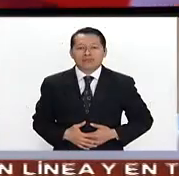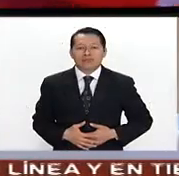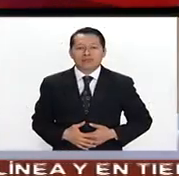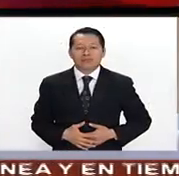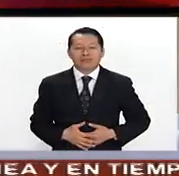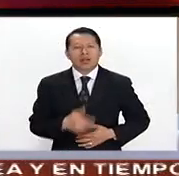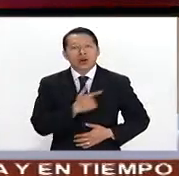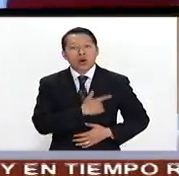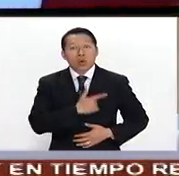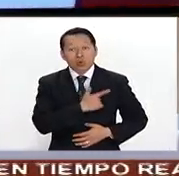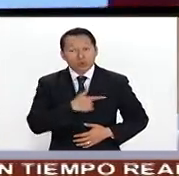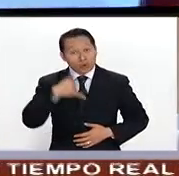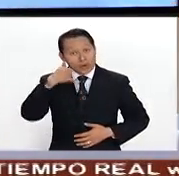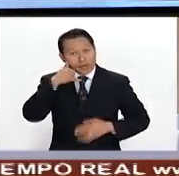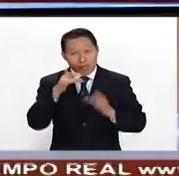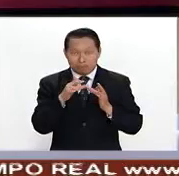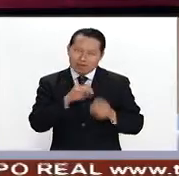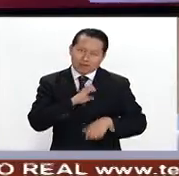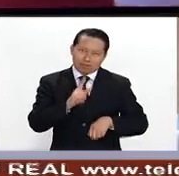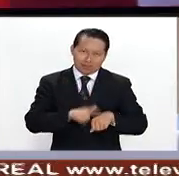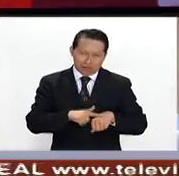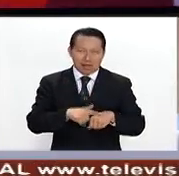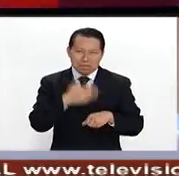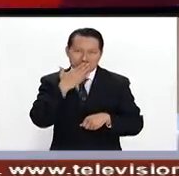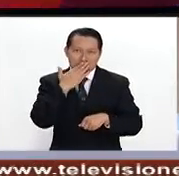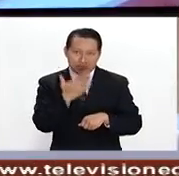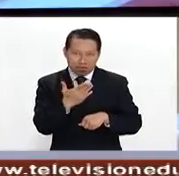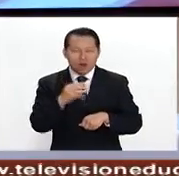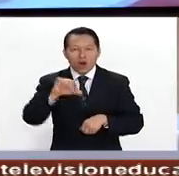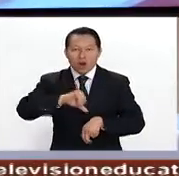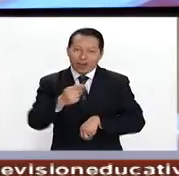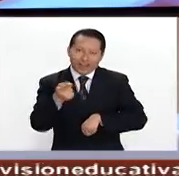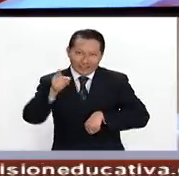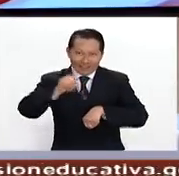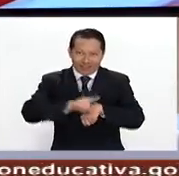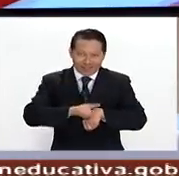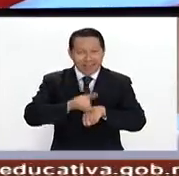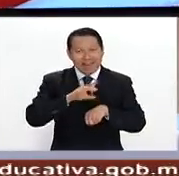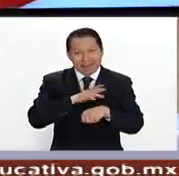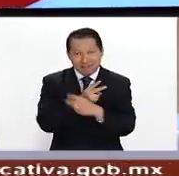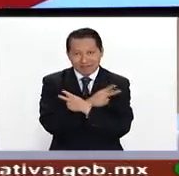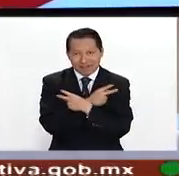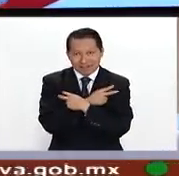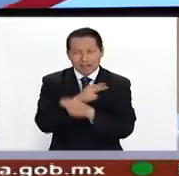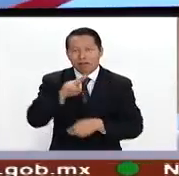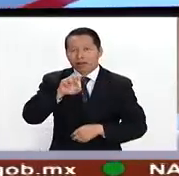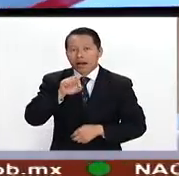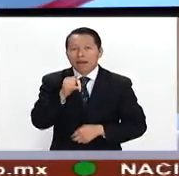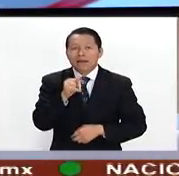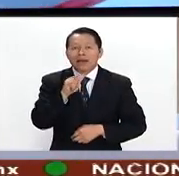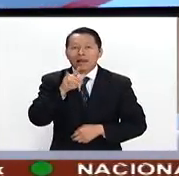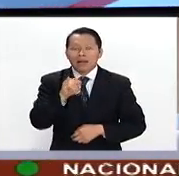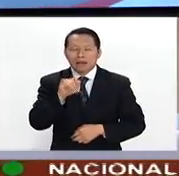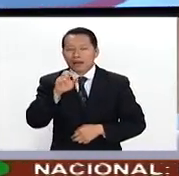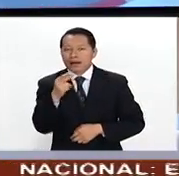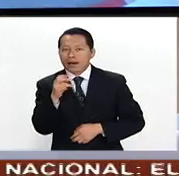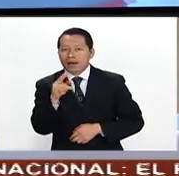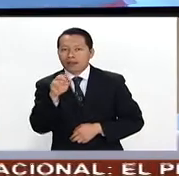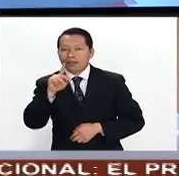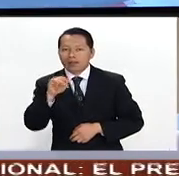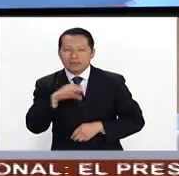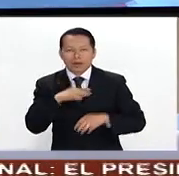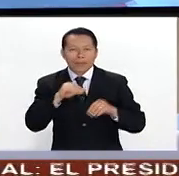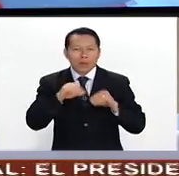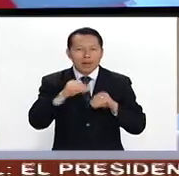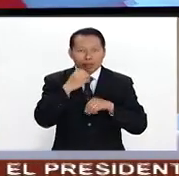Es un gusto que nos tome la llamada, especialmente hoy, en plenas vacaciones, Nayeli Hernández, responsable de movilidad